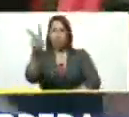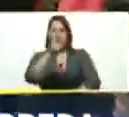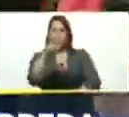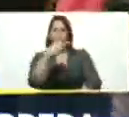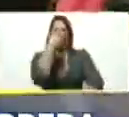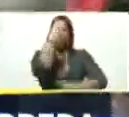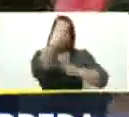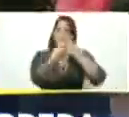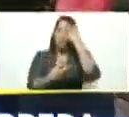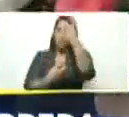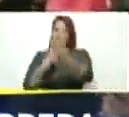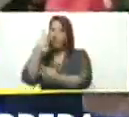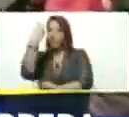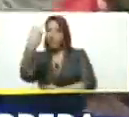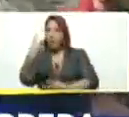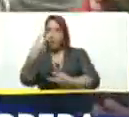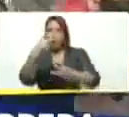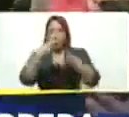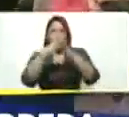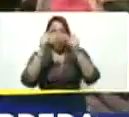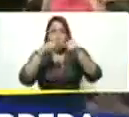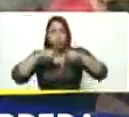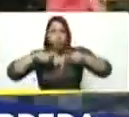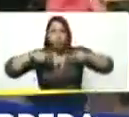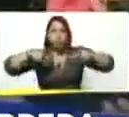palmo, territorio a territorio.